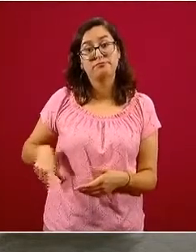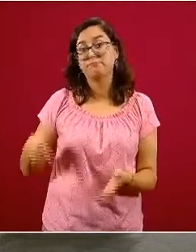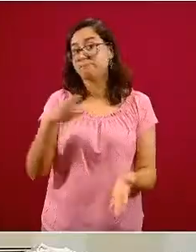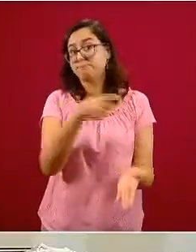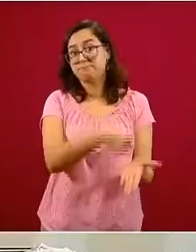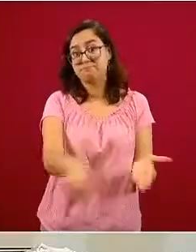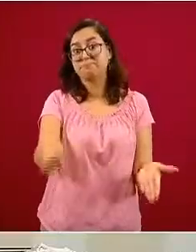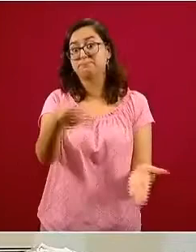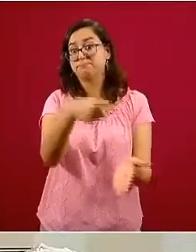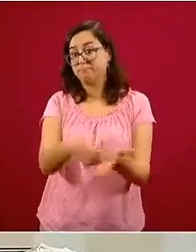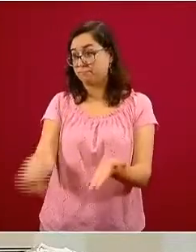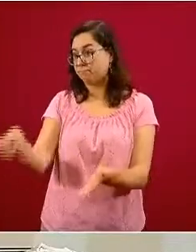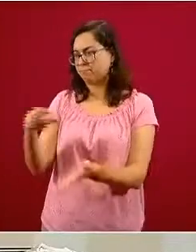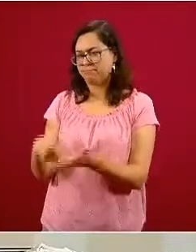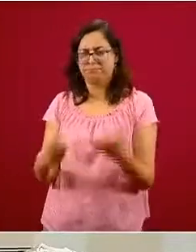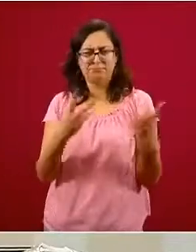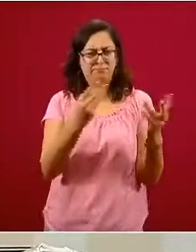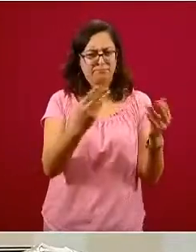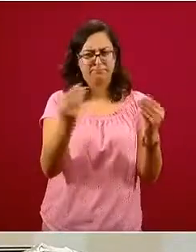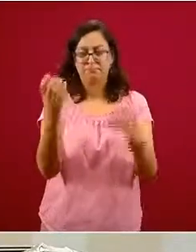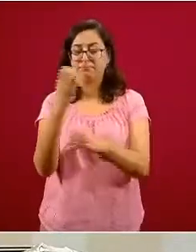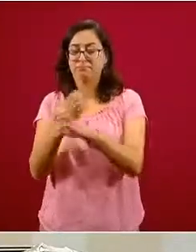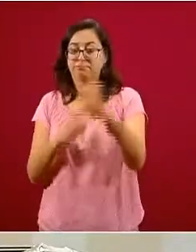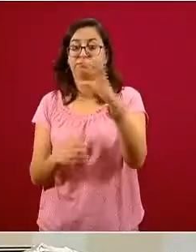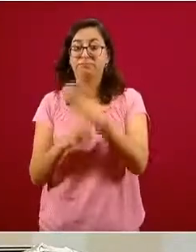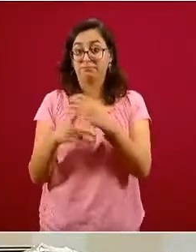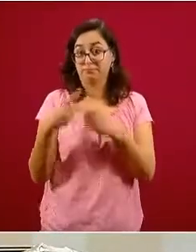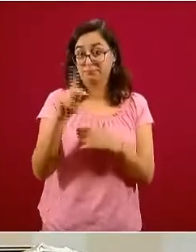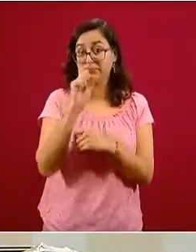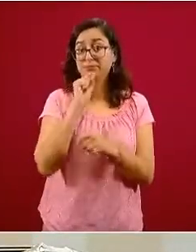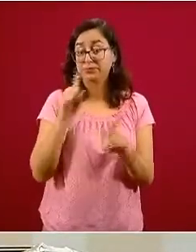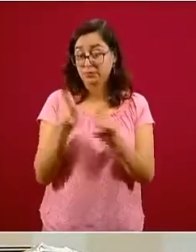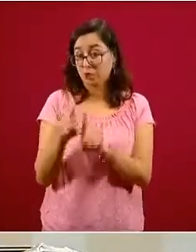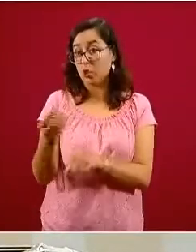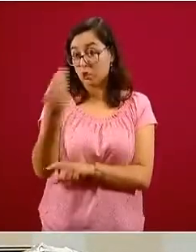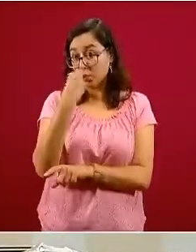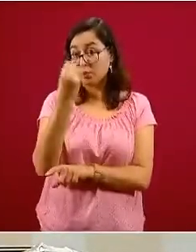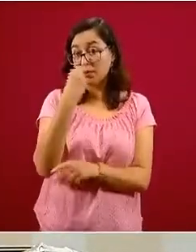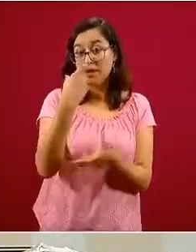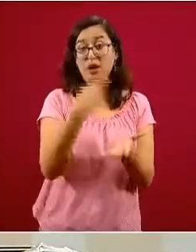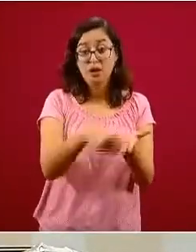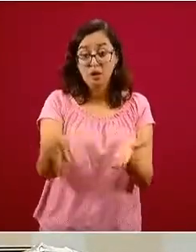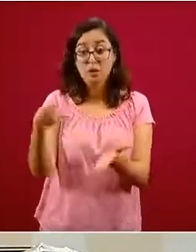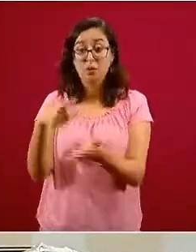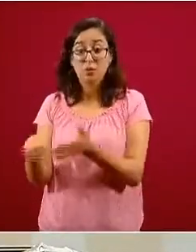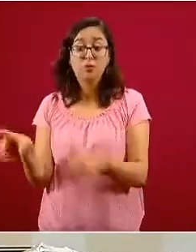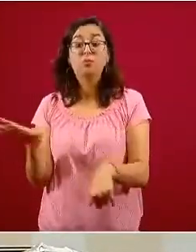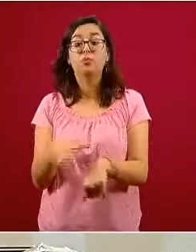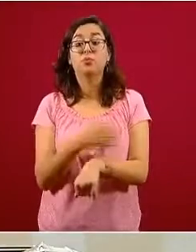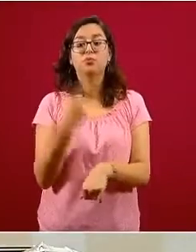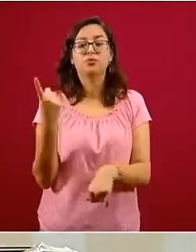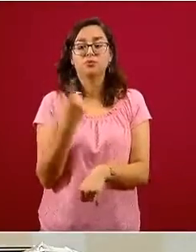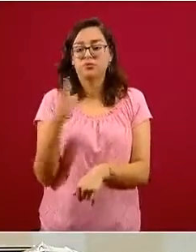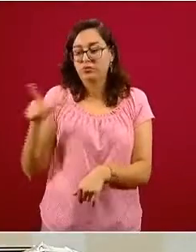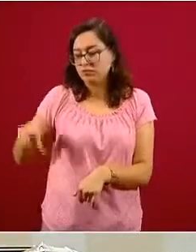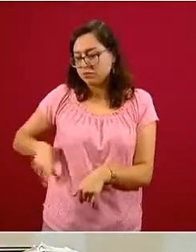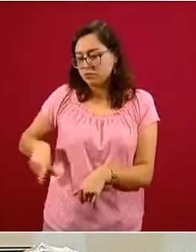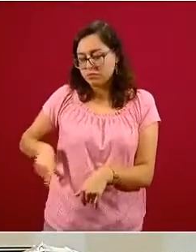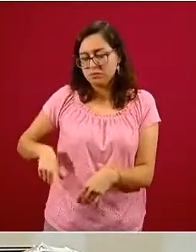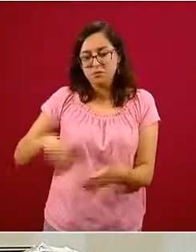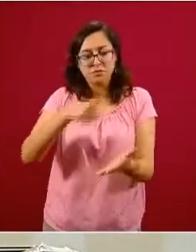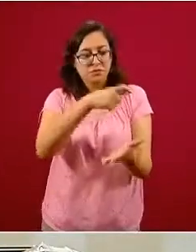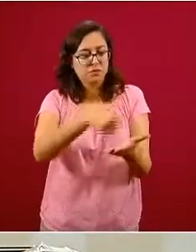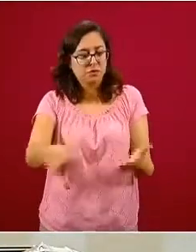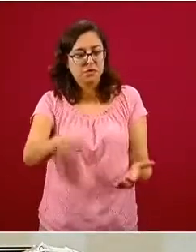importante en muchos aspectos, pero en alimentos es muy importante. ¿Por qué? Porque el gobierno compra alimentos para, por